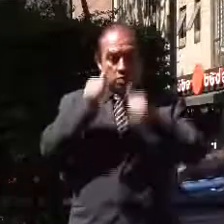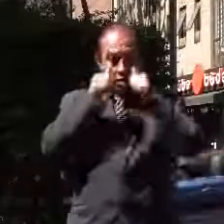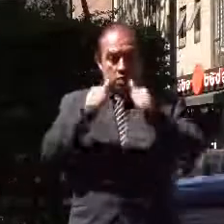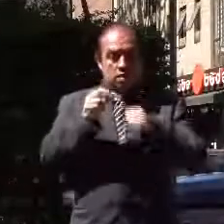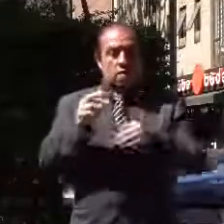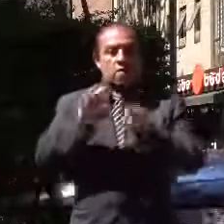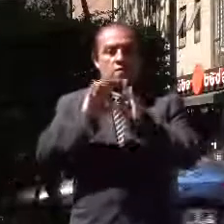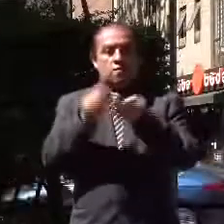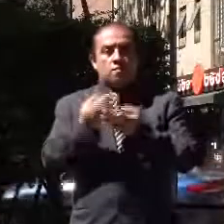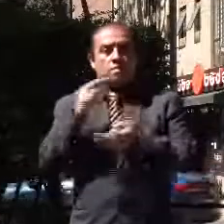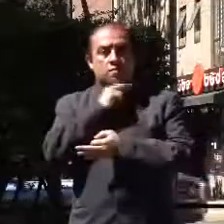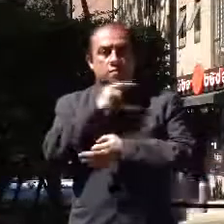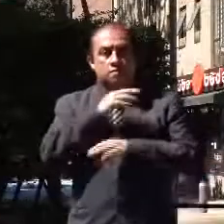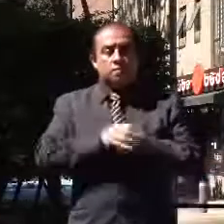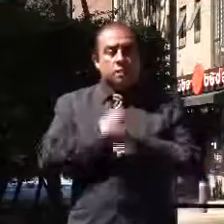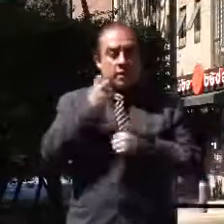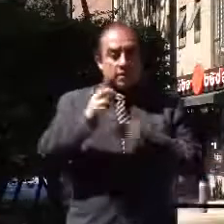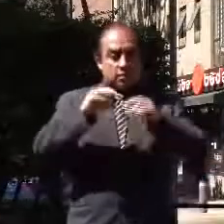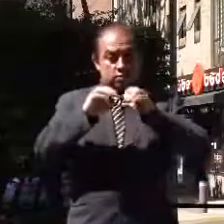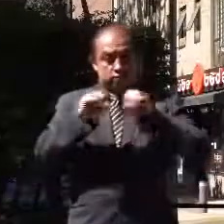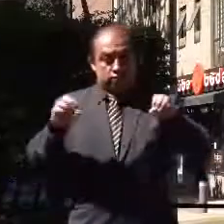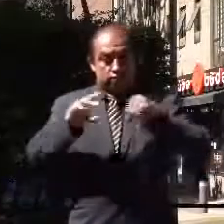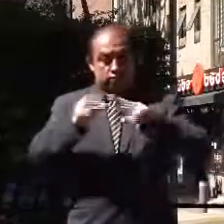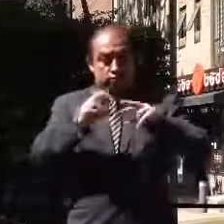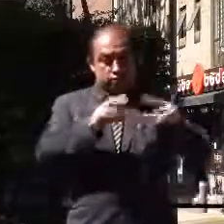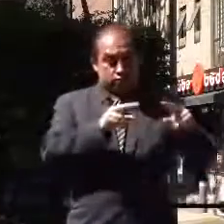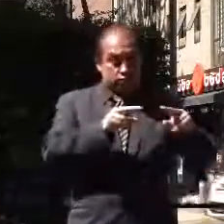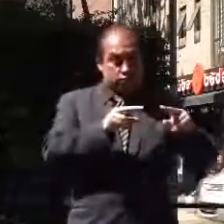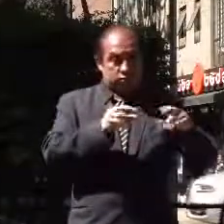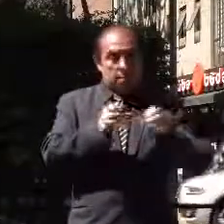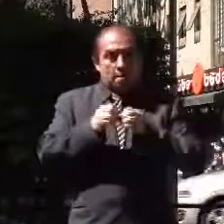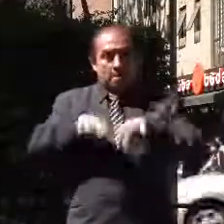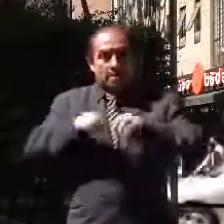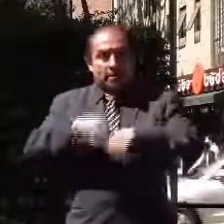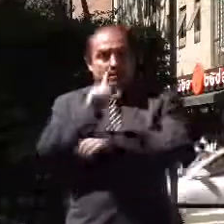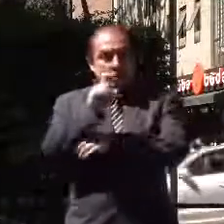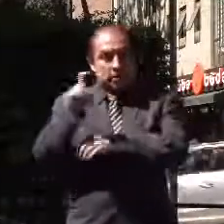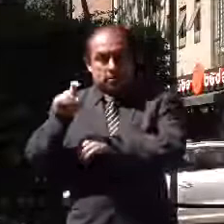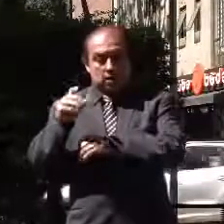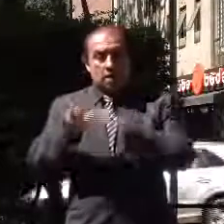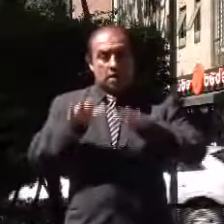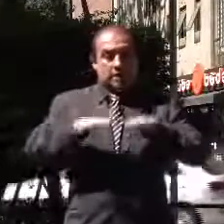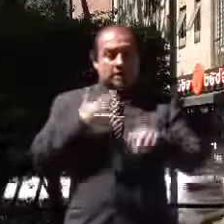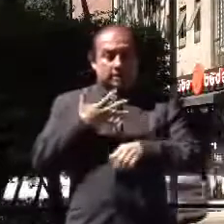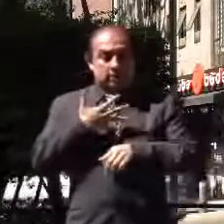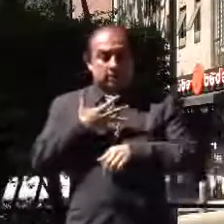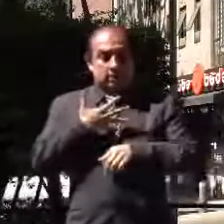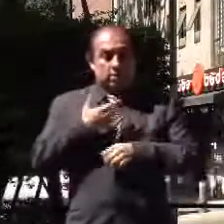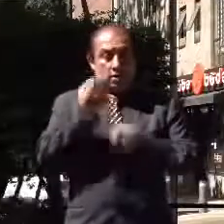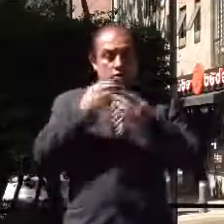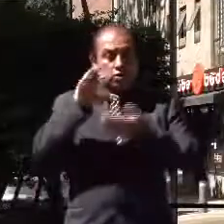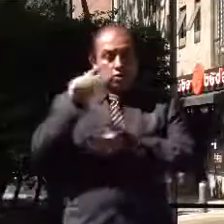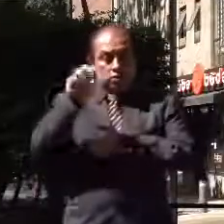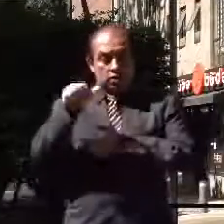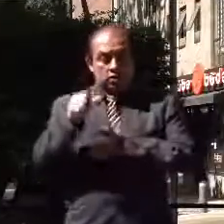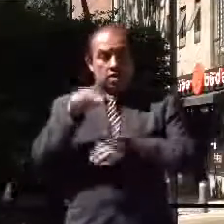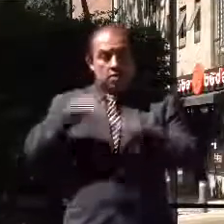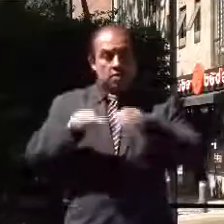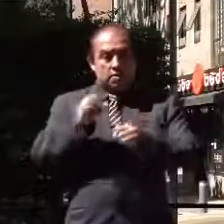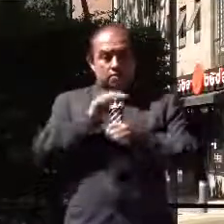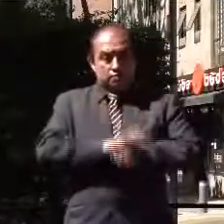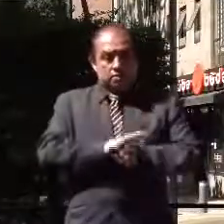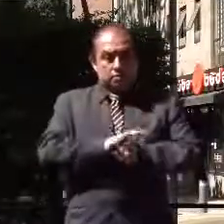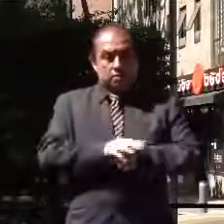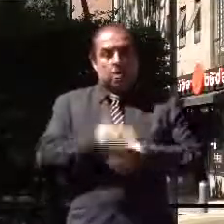estas fugas, estas pérdidas de agua que muchas veces se dan en ciertas colonias, a veces por la presión. Una de las ventajas